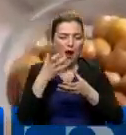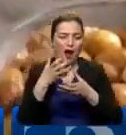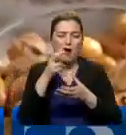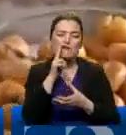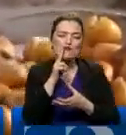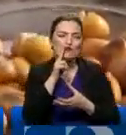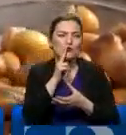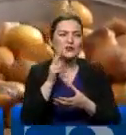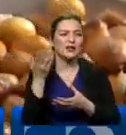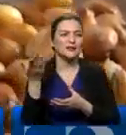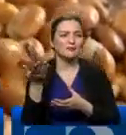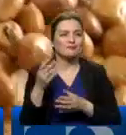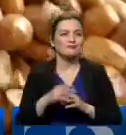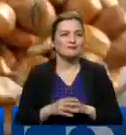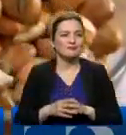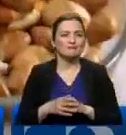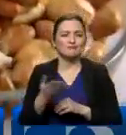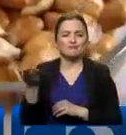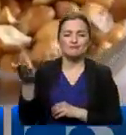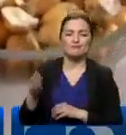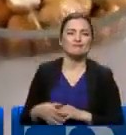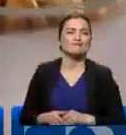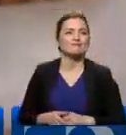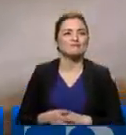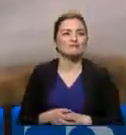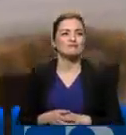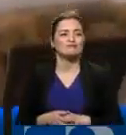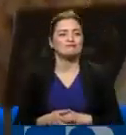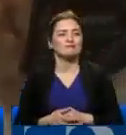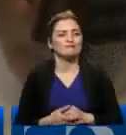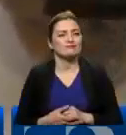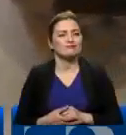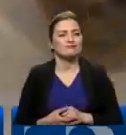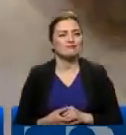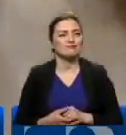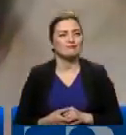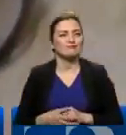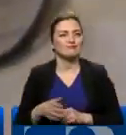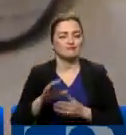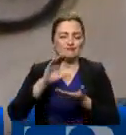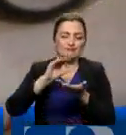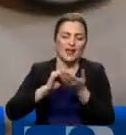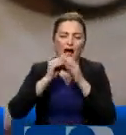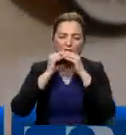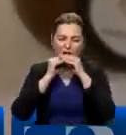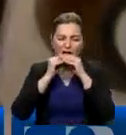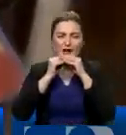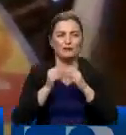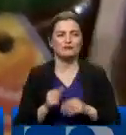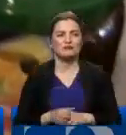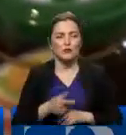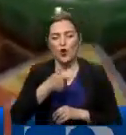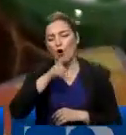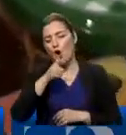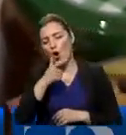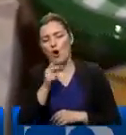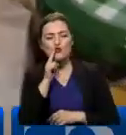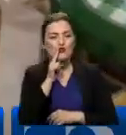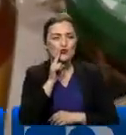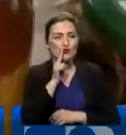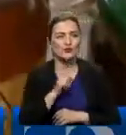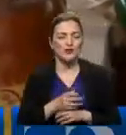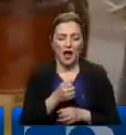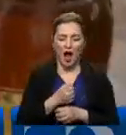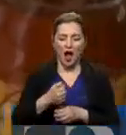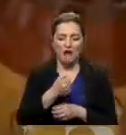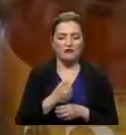la abuelita, el maní de dulce, el tostado, los choclos, y tenemos alfajores, un licor de miel, tenemos el café de haba, y